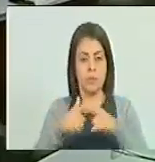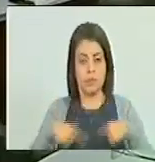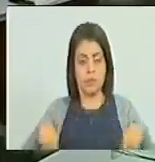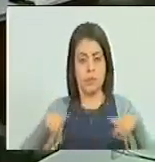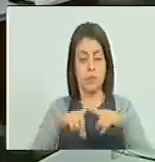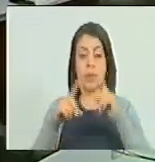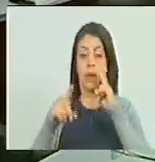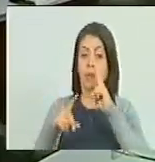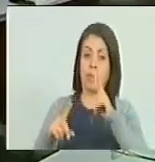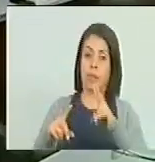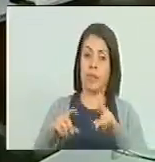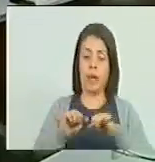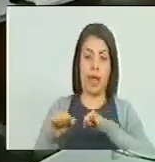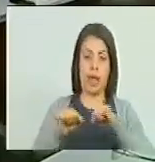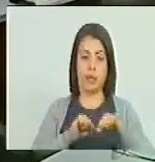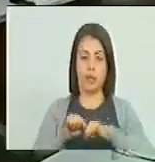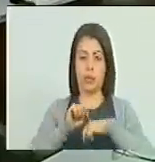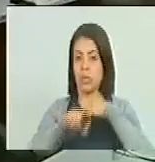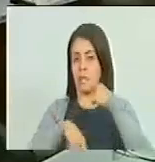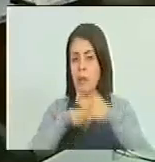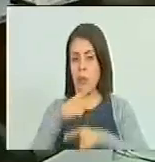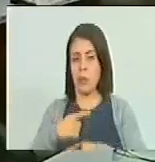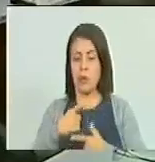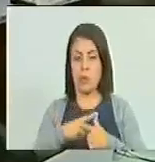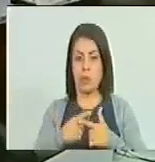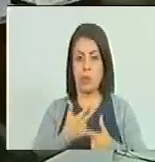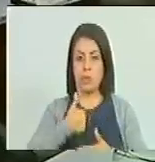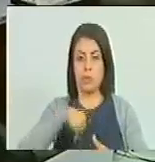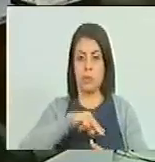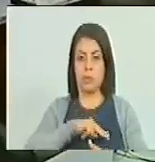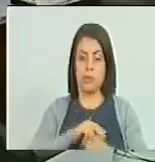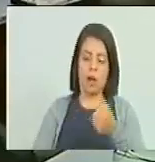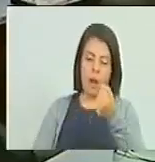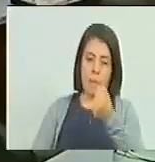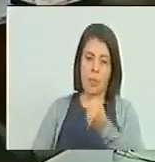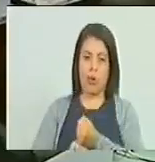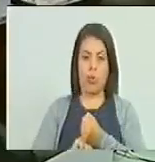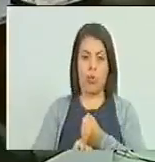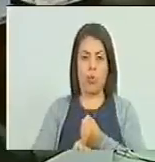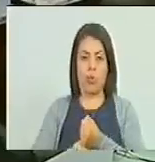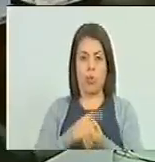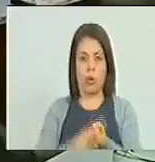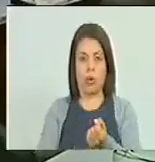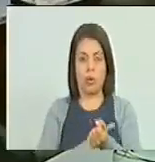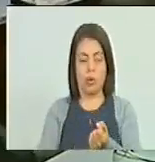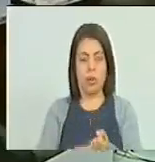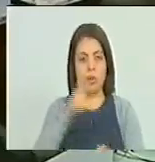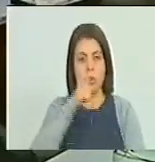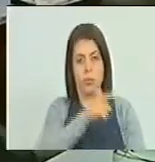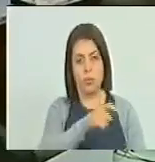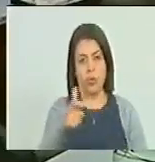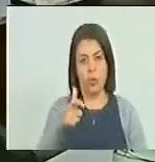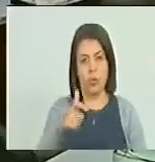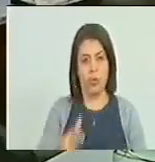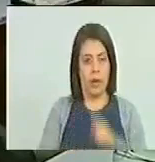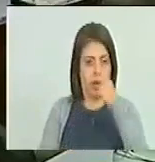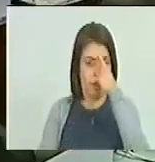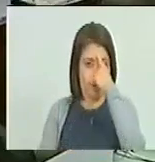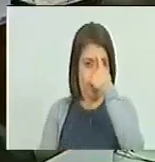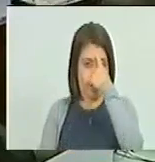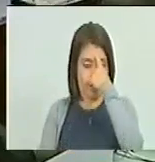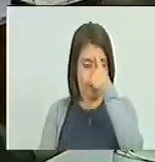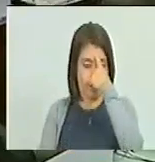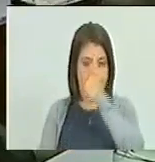ver acciones posteriores nuestra solidaridad y hermandad con el pueblo de la India,